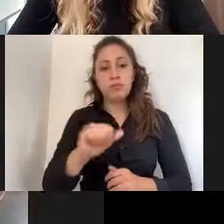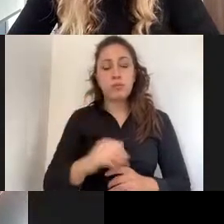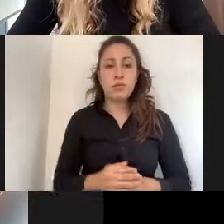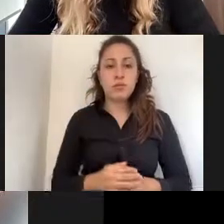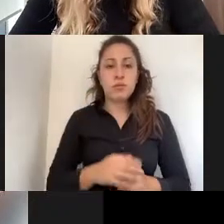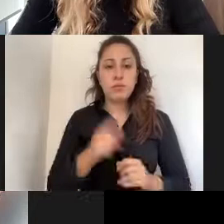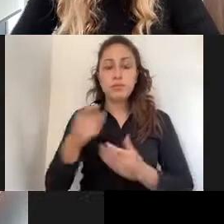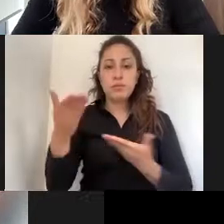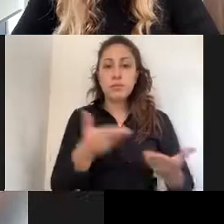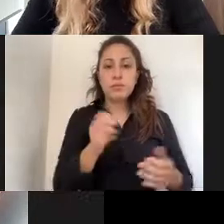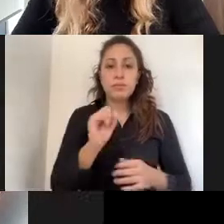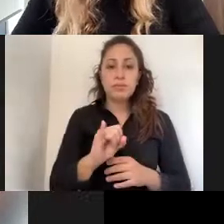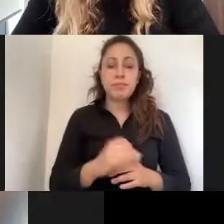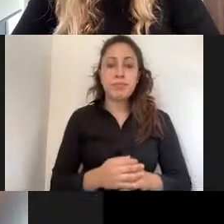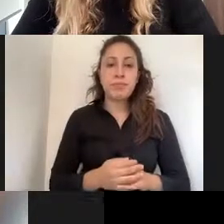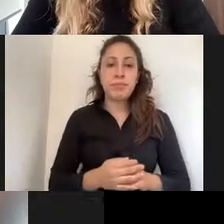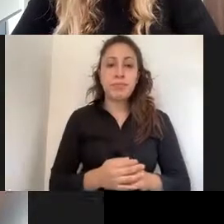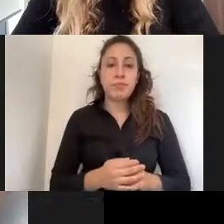Marta Ávila, presente.